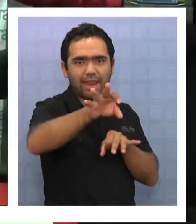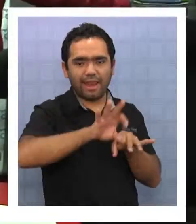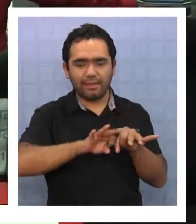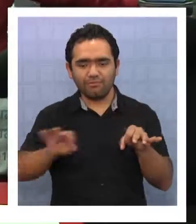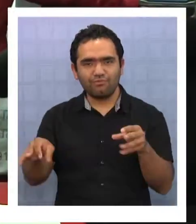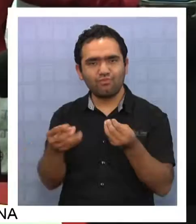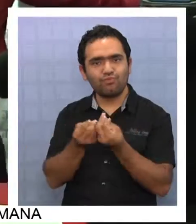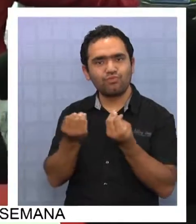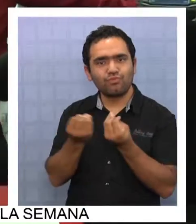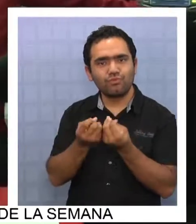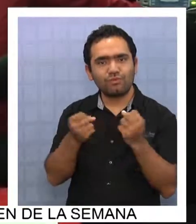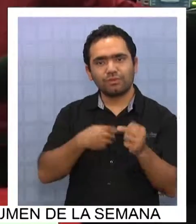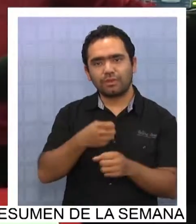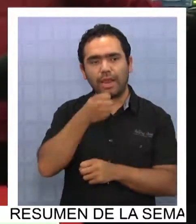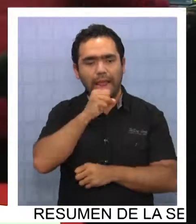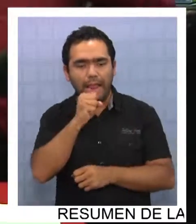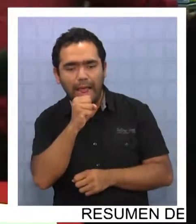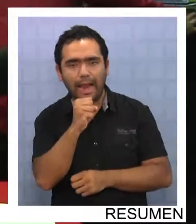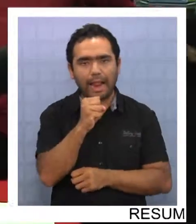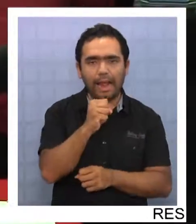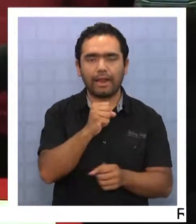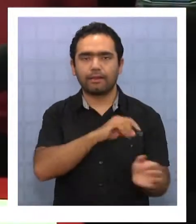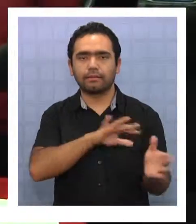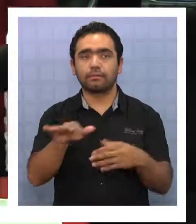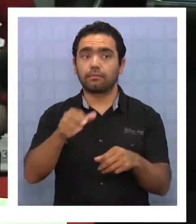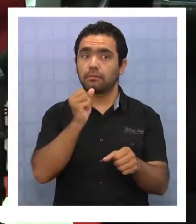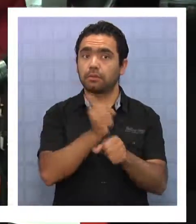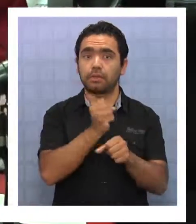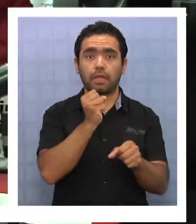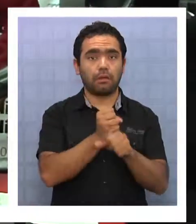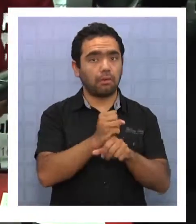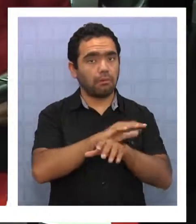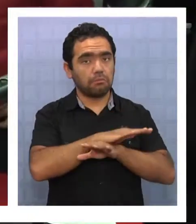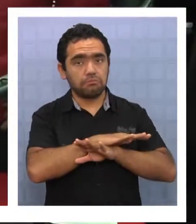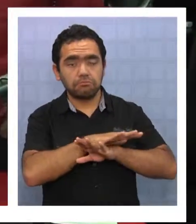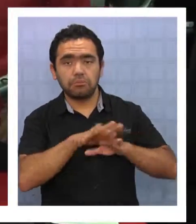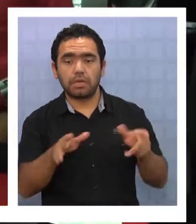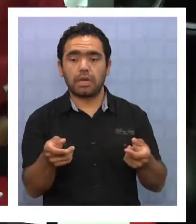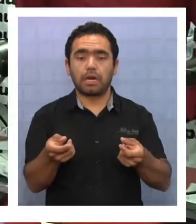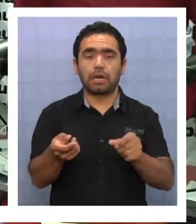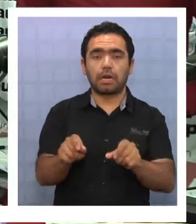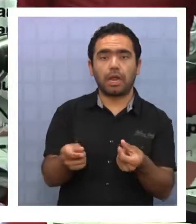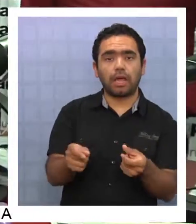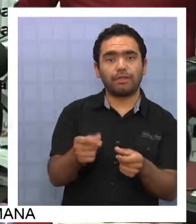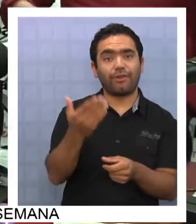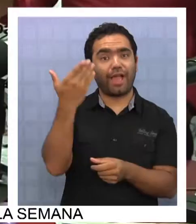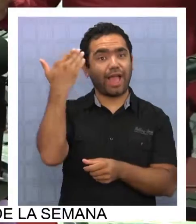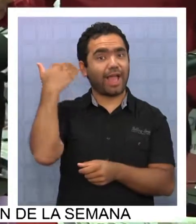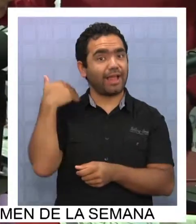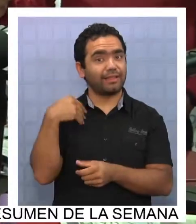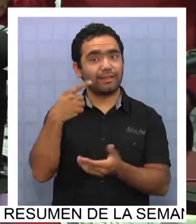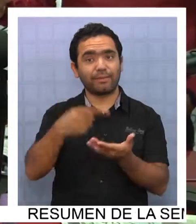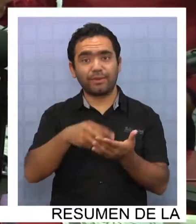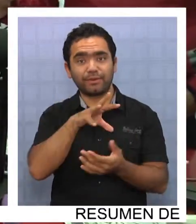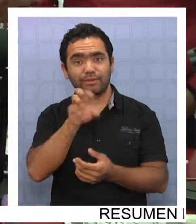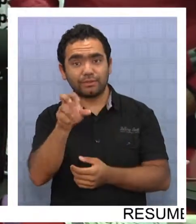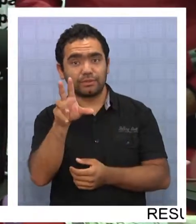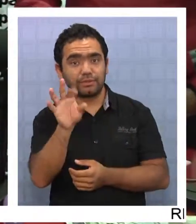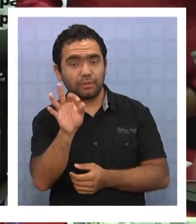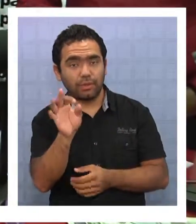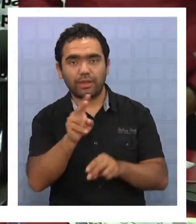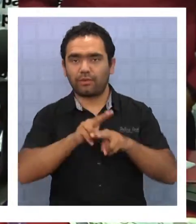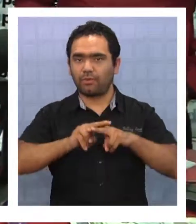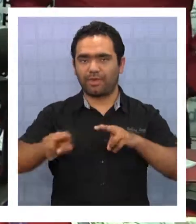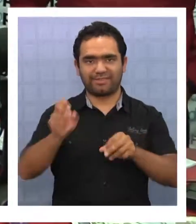Es por ello que luego de terminado ese trabajo, las radios y sus empleados no realizaban transmisiones en vivo por 24 horas,